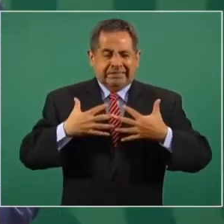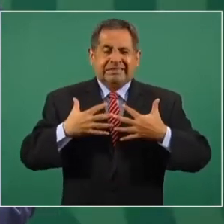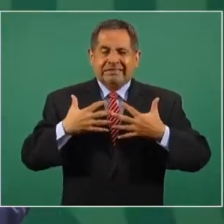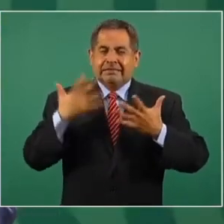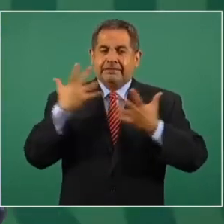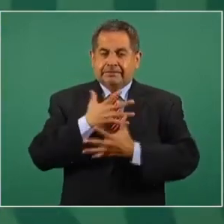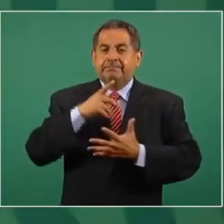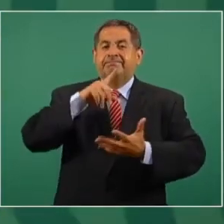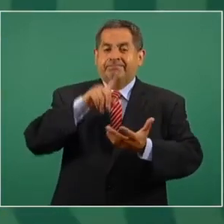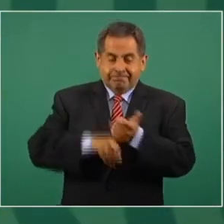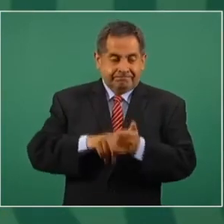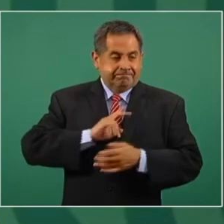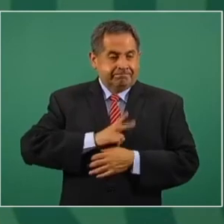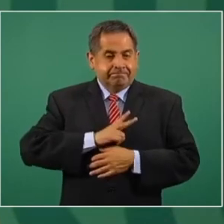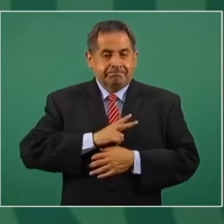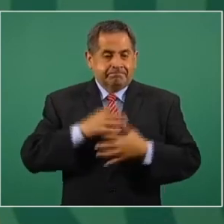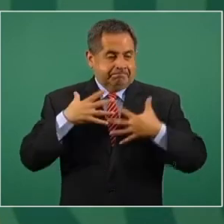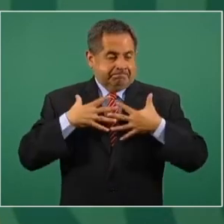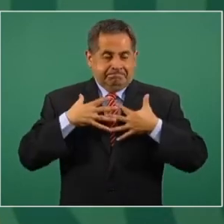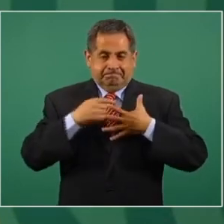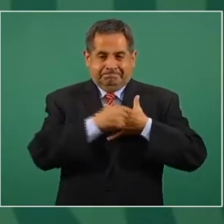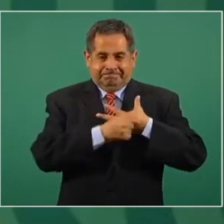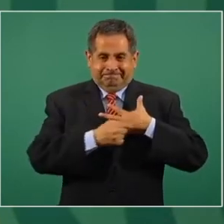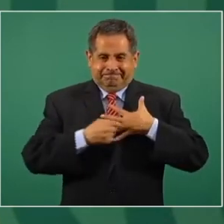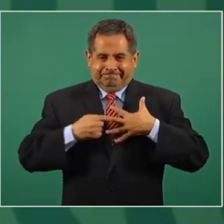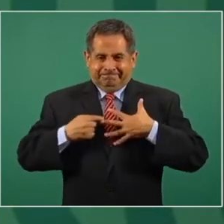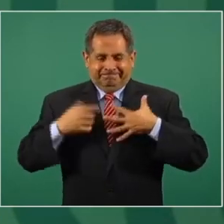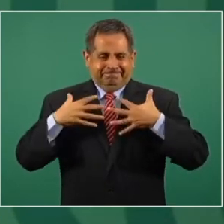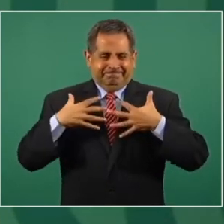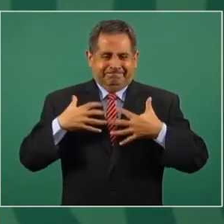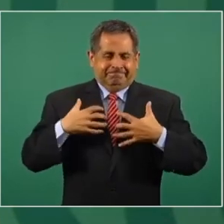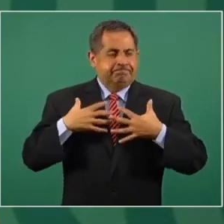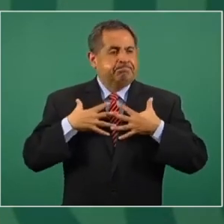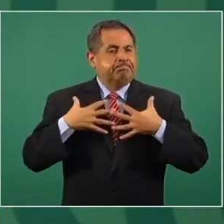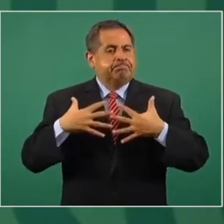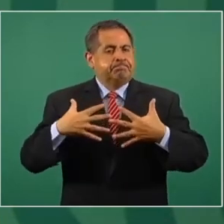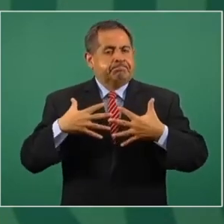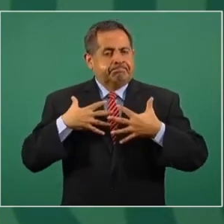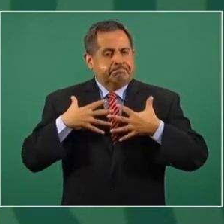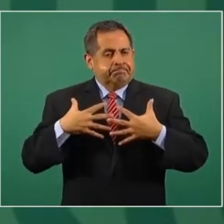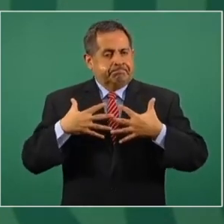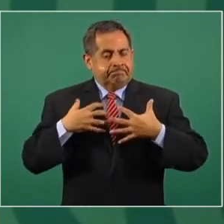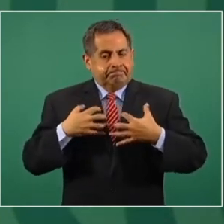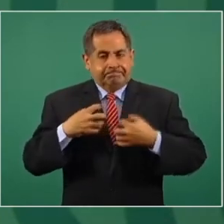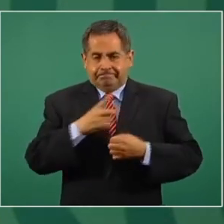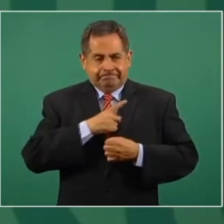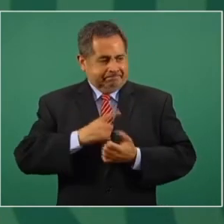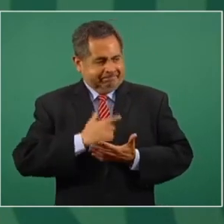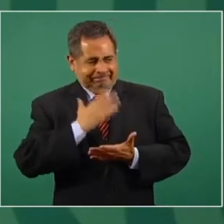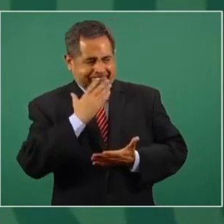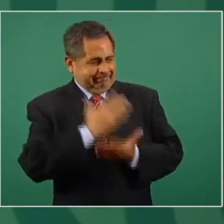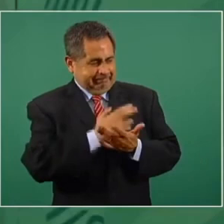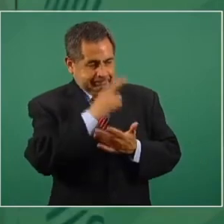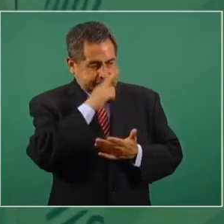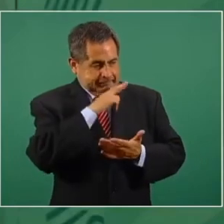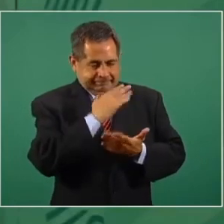pulmones, y había que frenarlo, por eso el